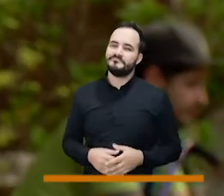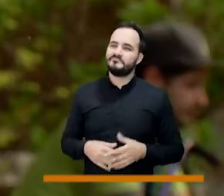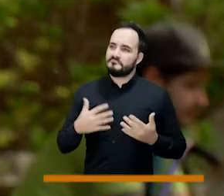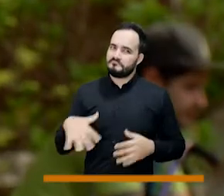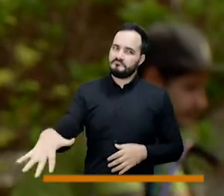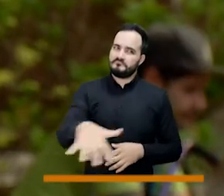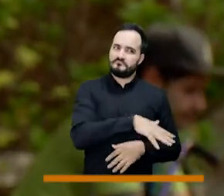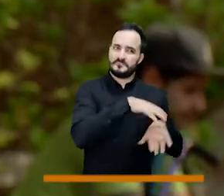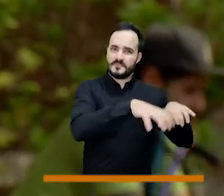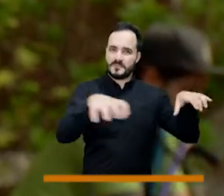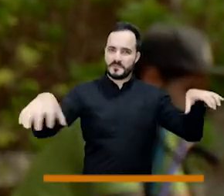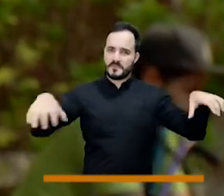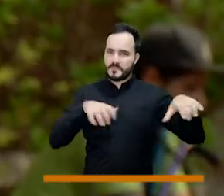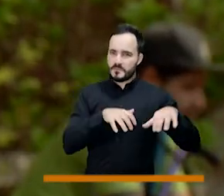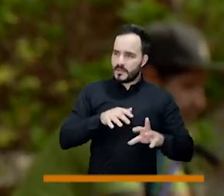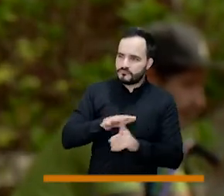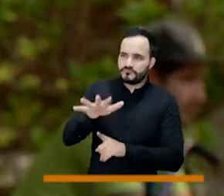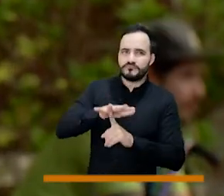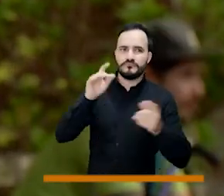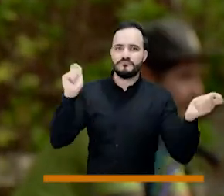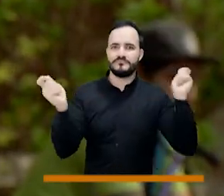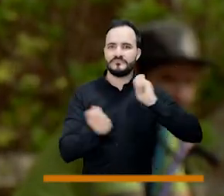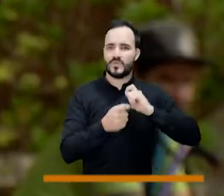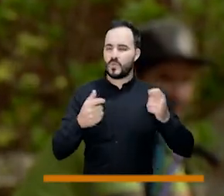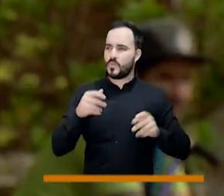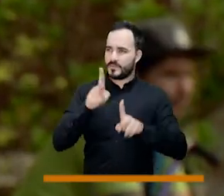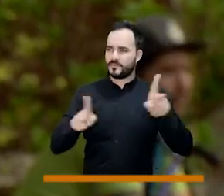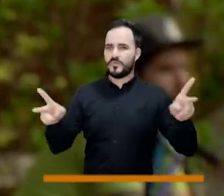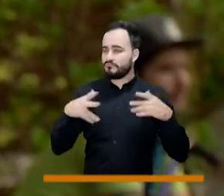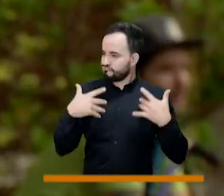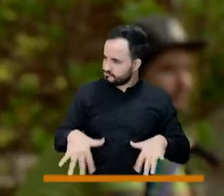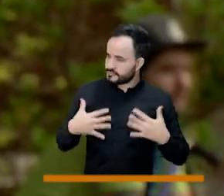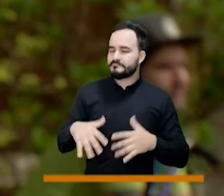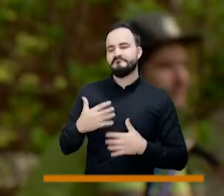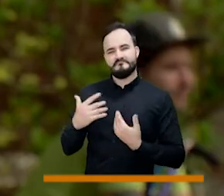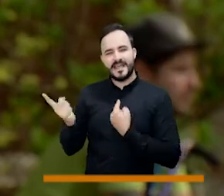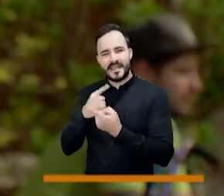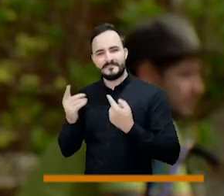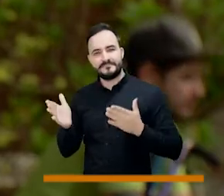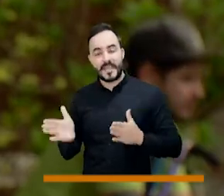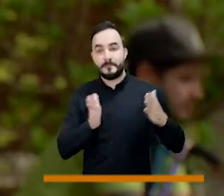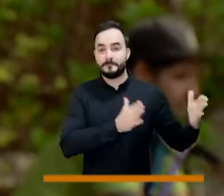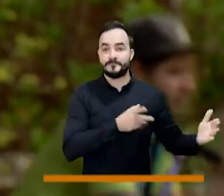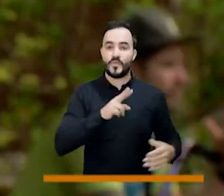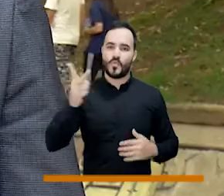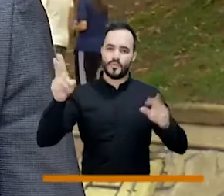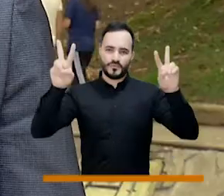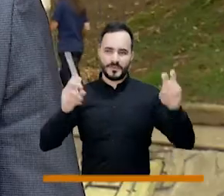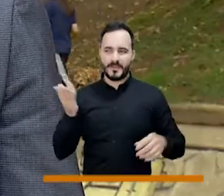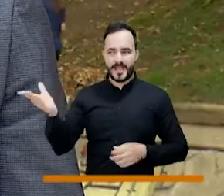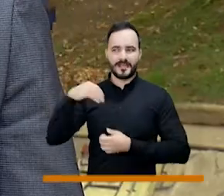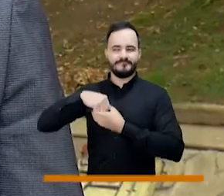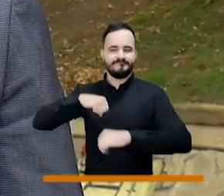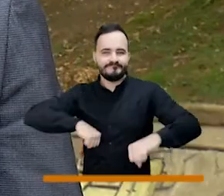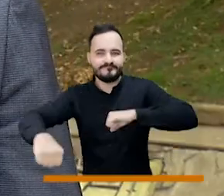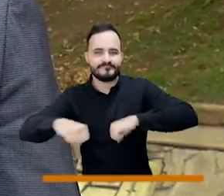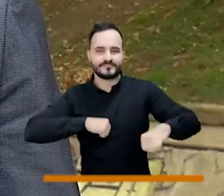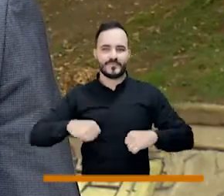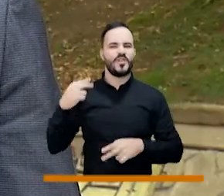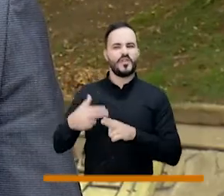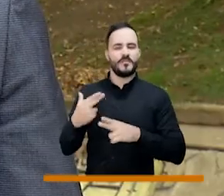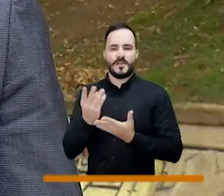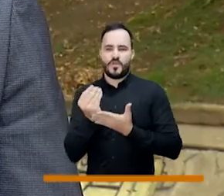supuesto, toda la transformación que trae este tema. Ahora vamos también a hablar de uno de los temas que forma parte de su agenda,